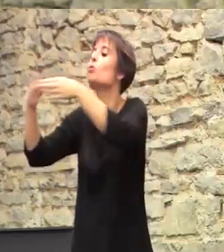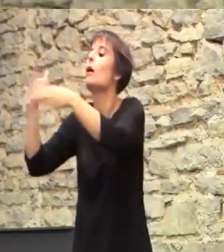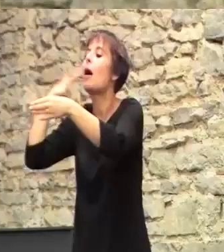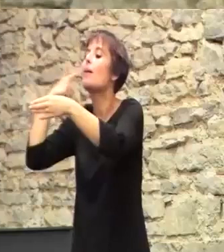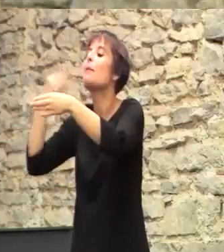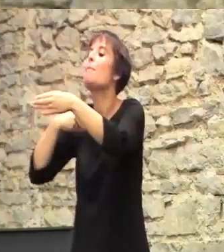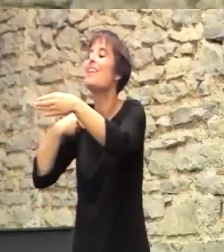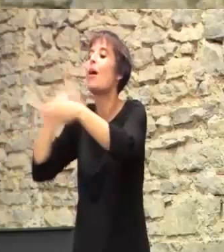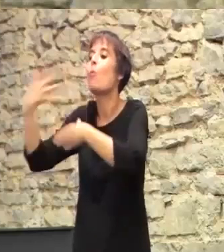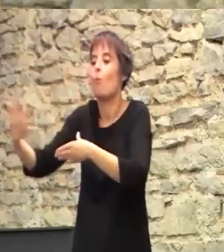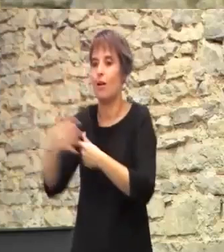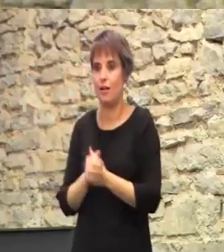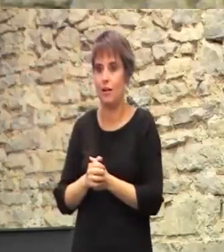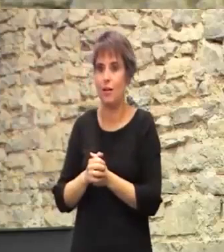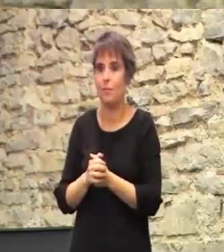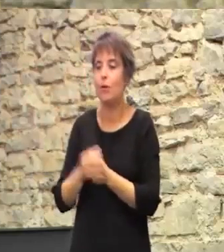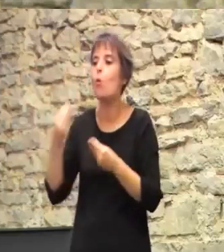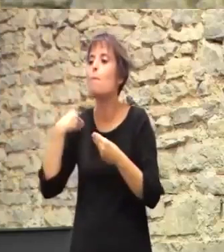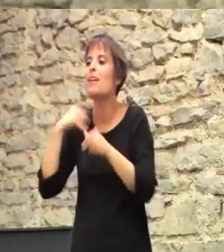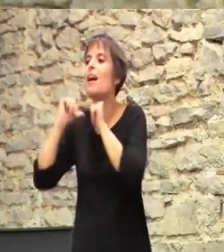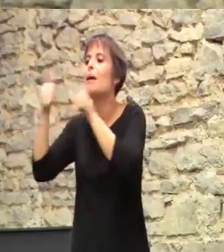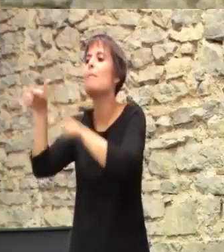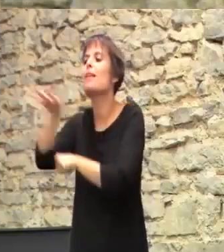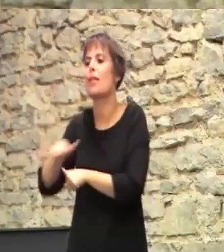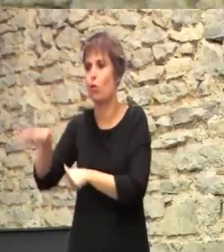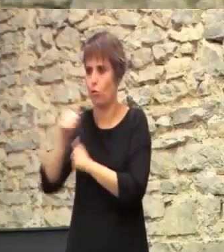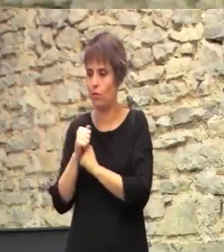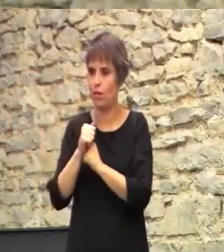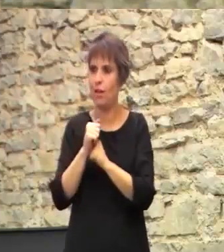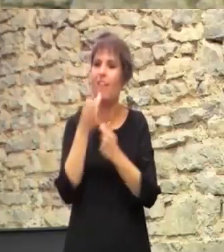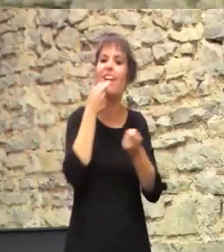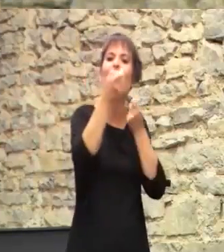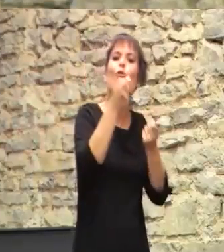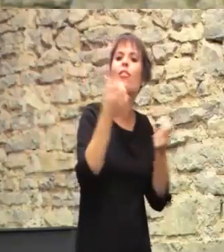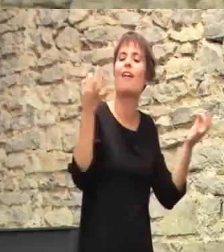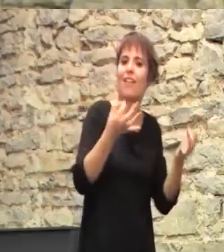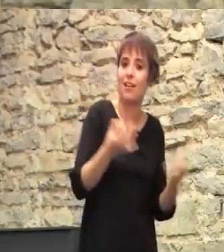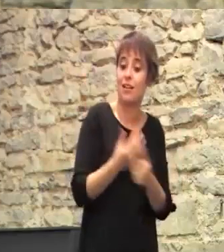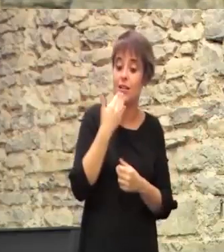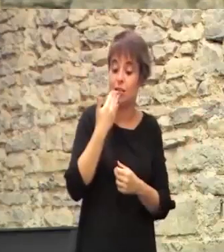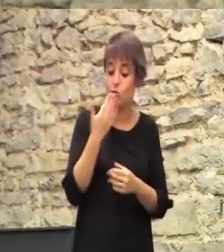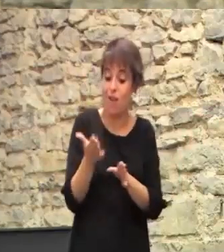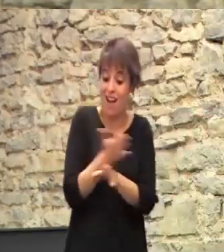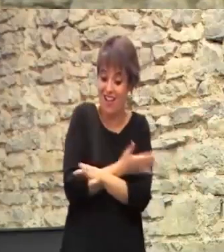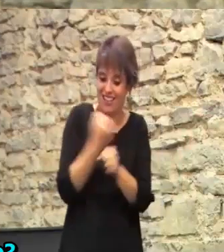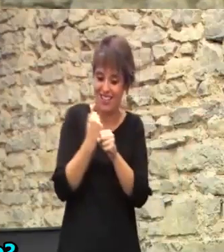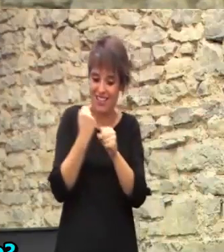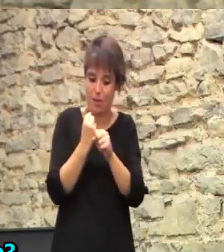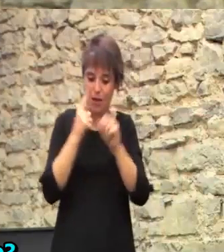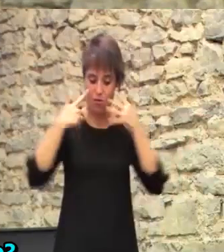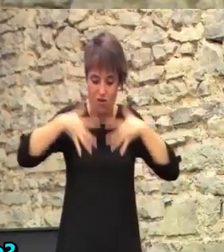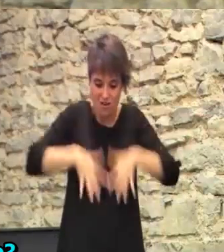merece ser vivida desde donde para negociar que si yo no me trabajo en mi subjetividad también